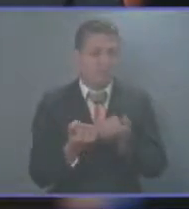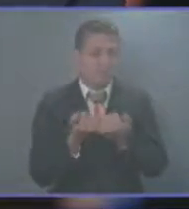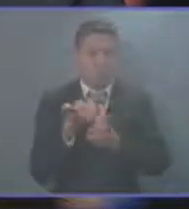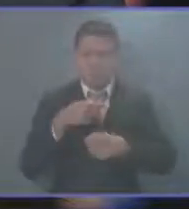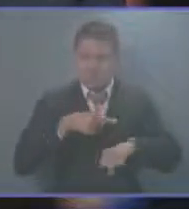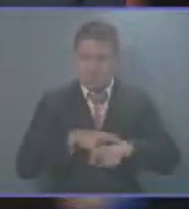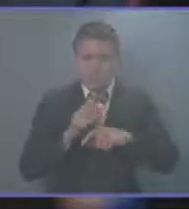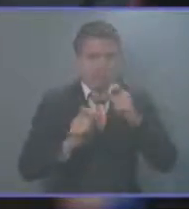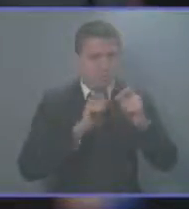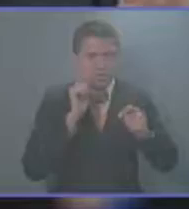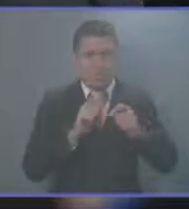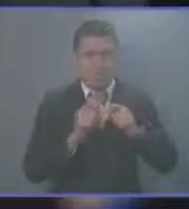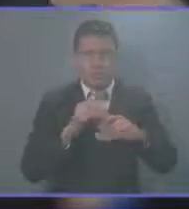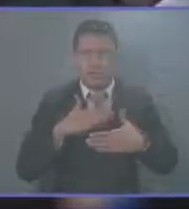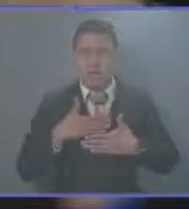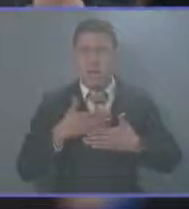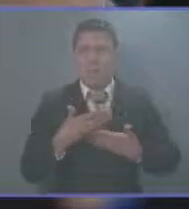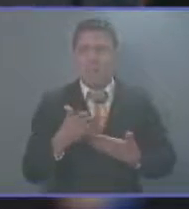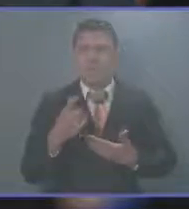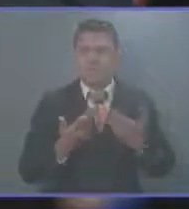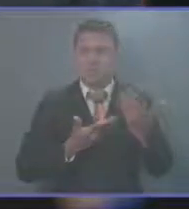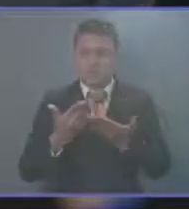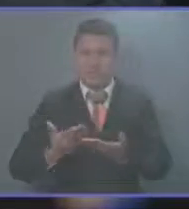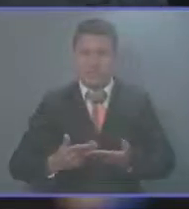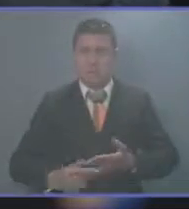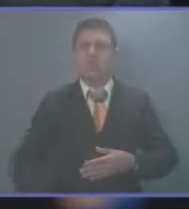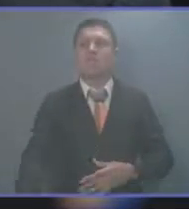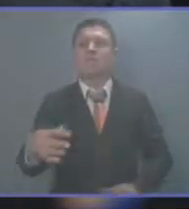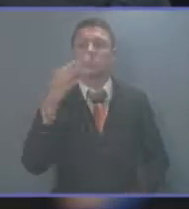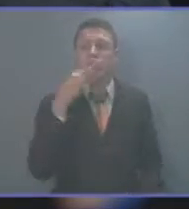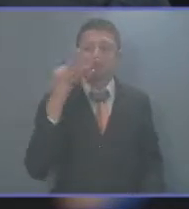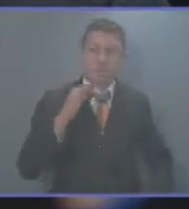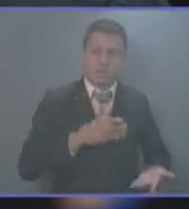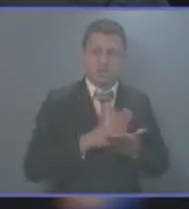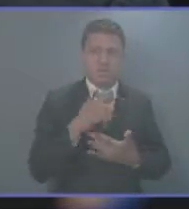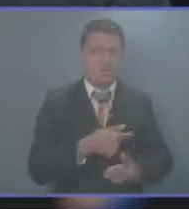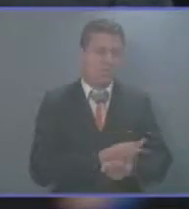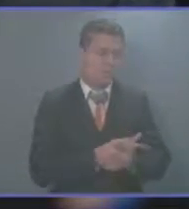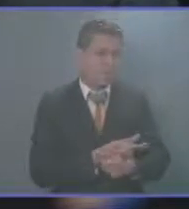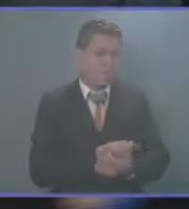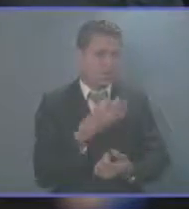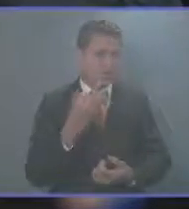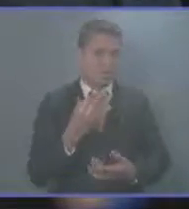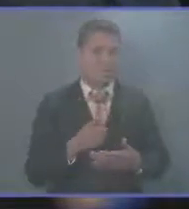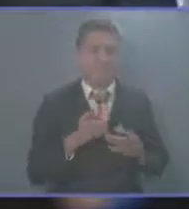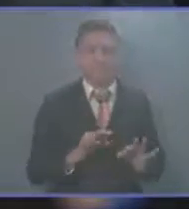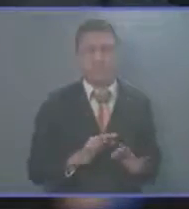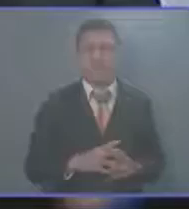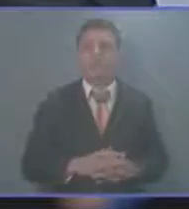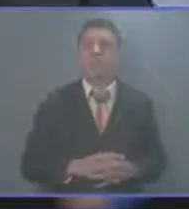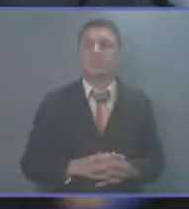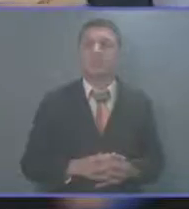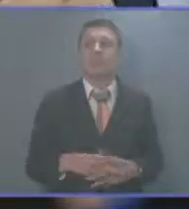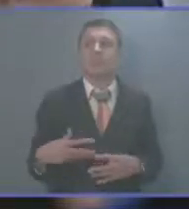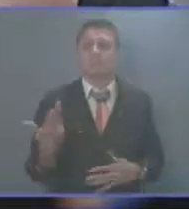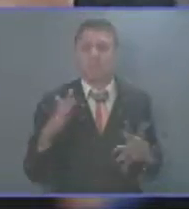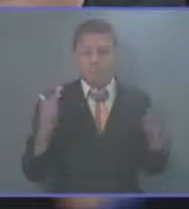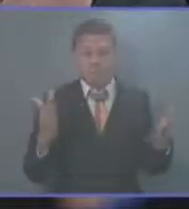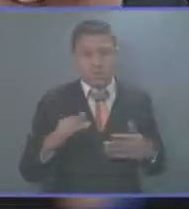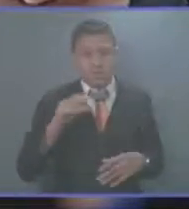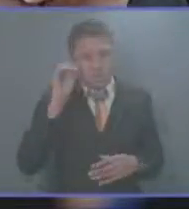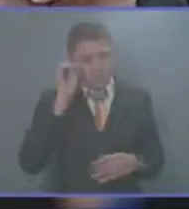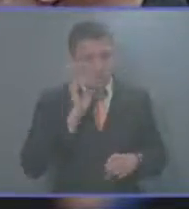de forma cortés, amable, sean atendidos definitivamente en los hospitales. Así que hicimos las